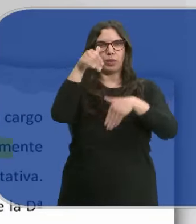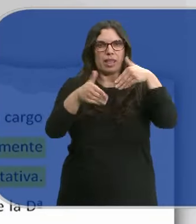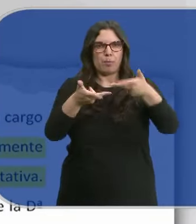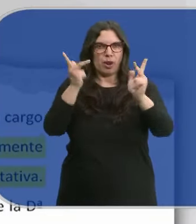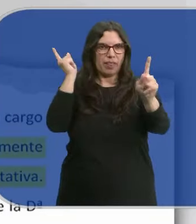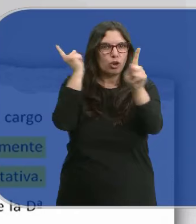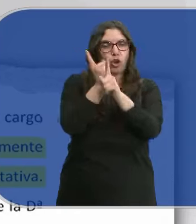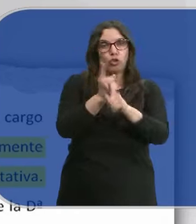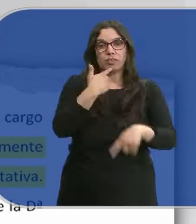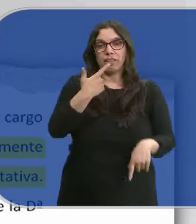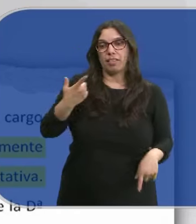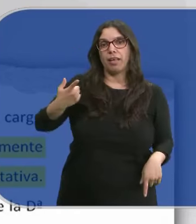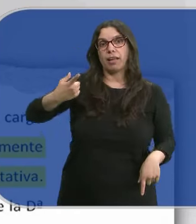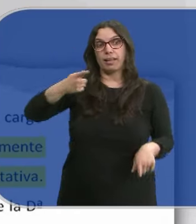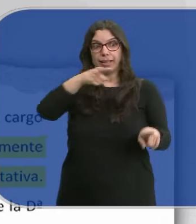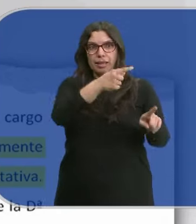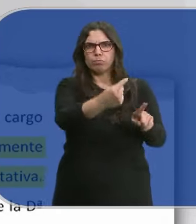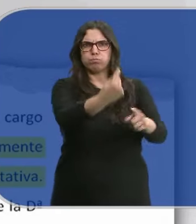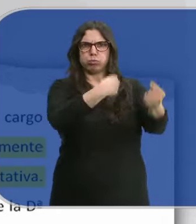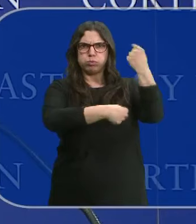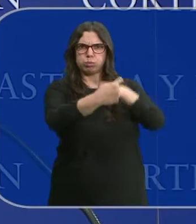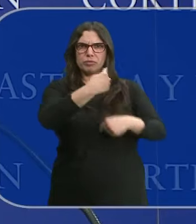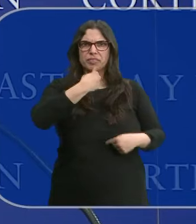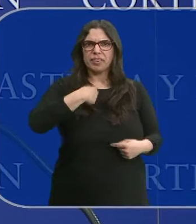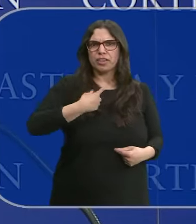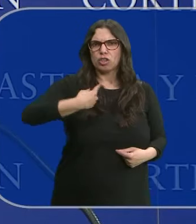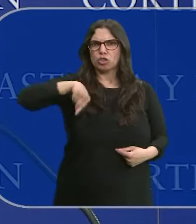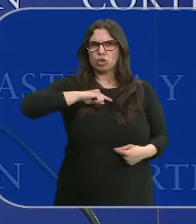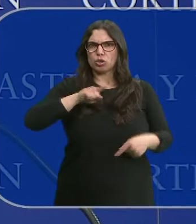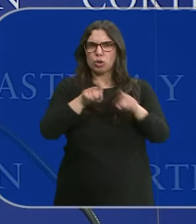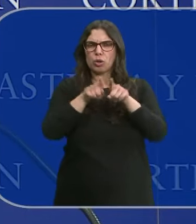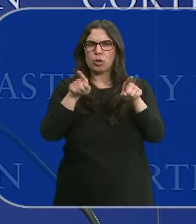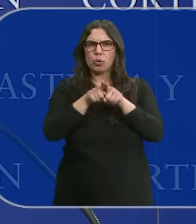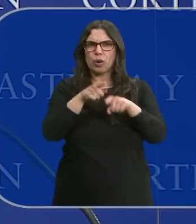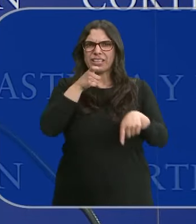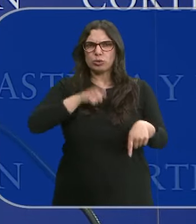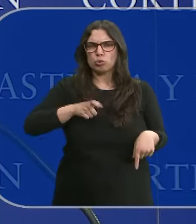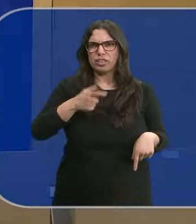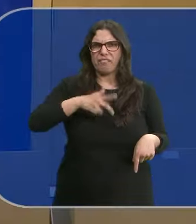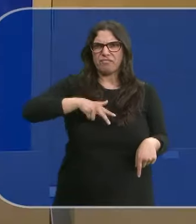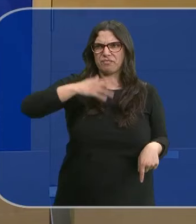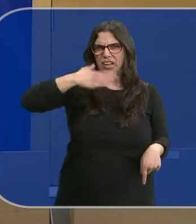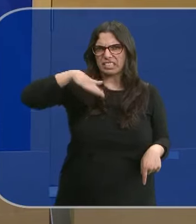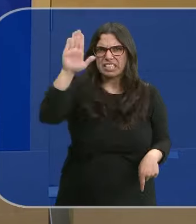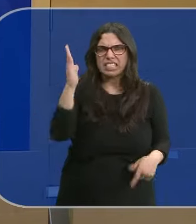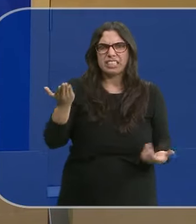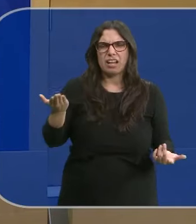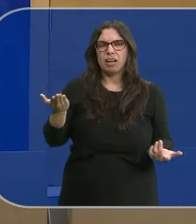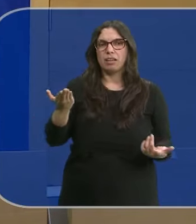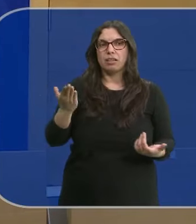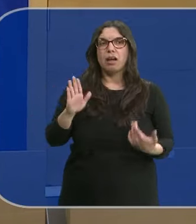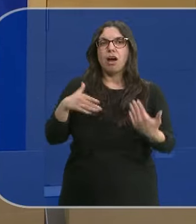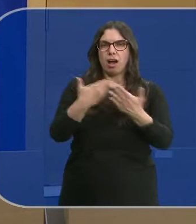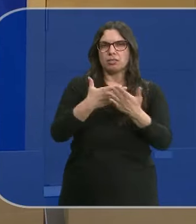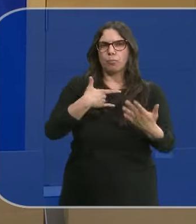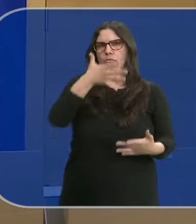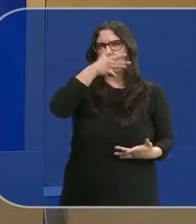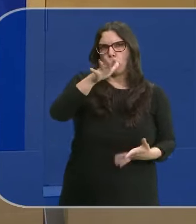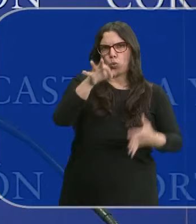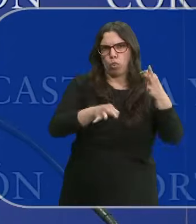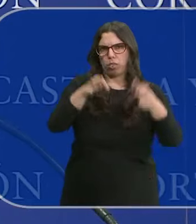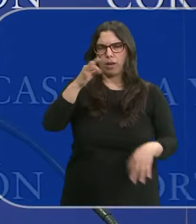y asegura que a ellos ella les ha calificado como termitas, como fascistas. E incluso no descartan acudir a los